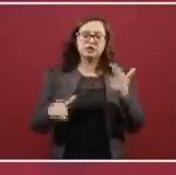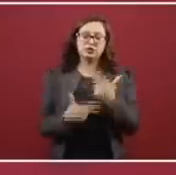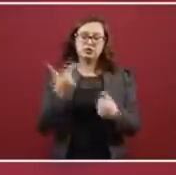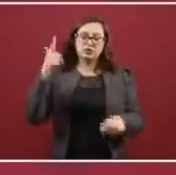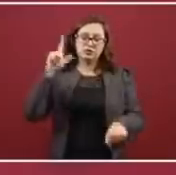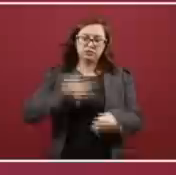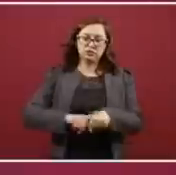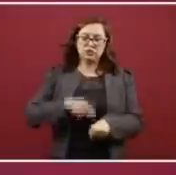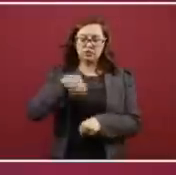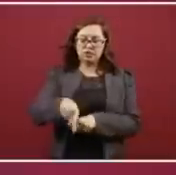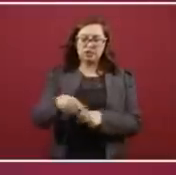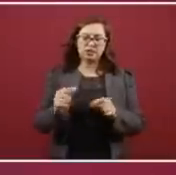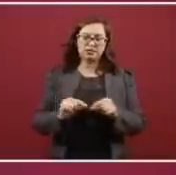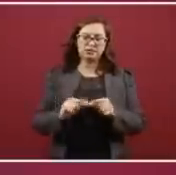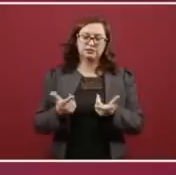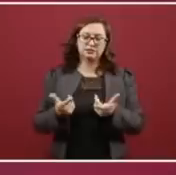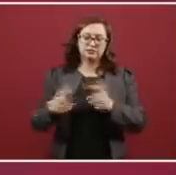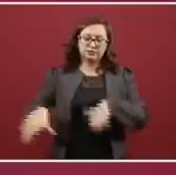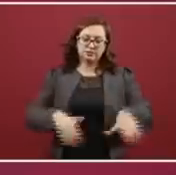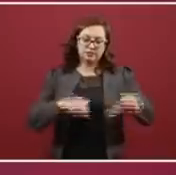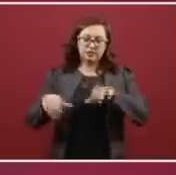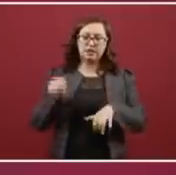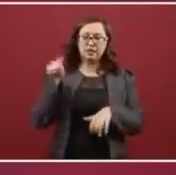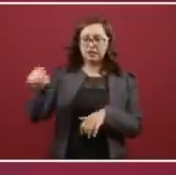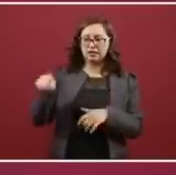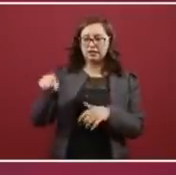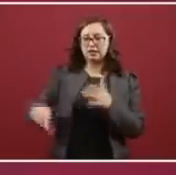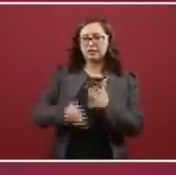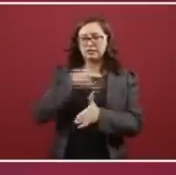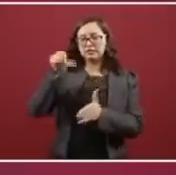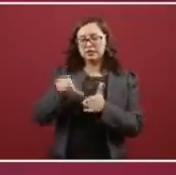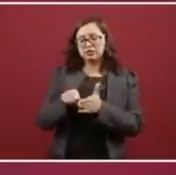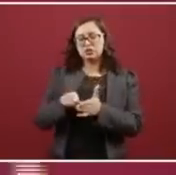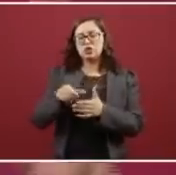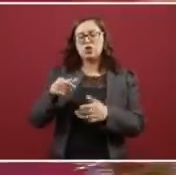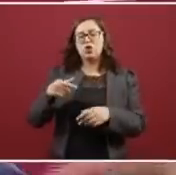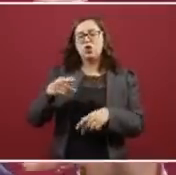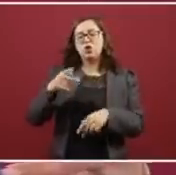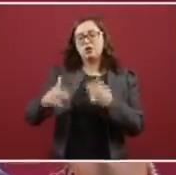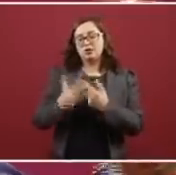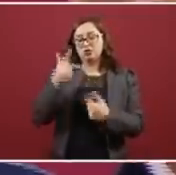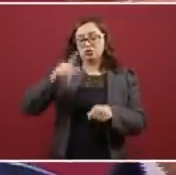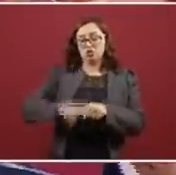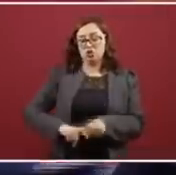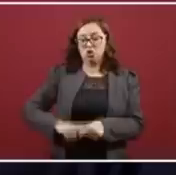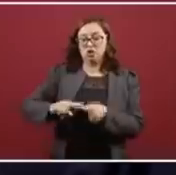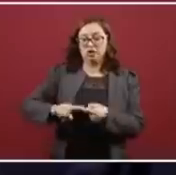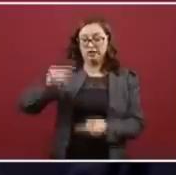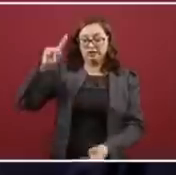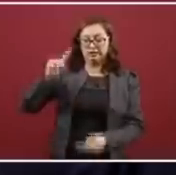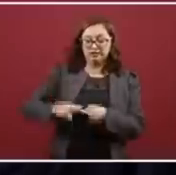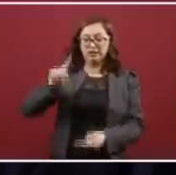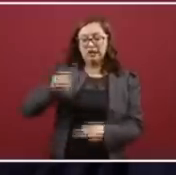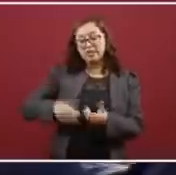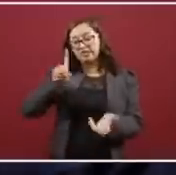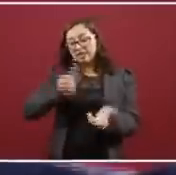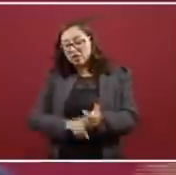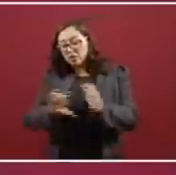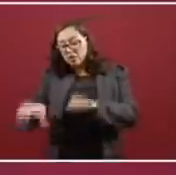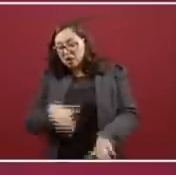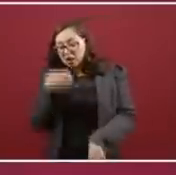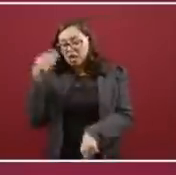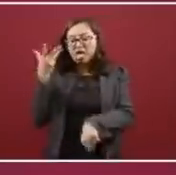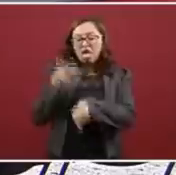metrología cuando está autorizado por el centro nacional de metrología nosotros verificamos que no haya software piratas o